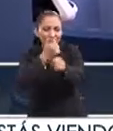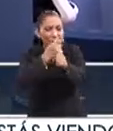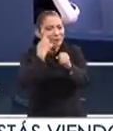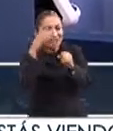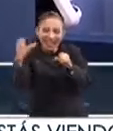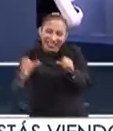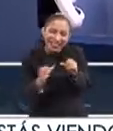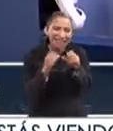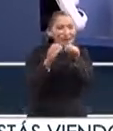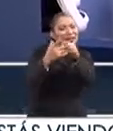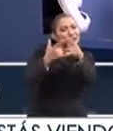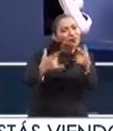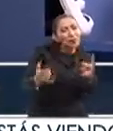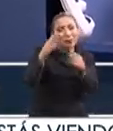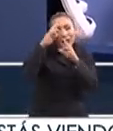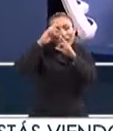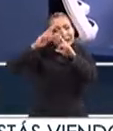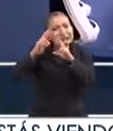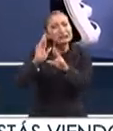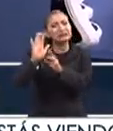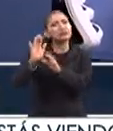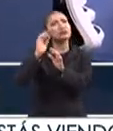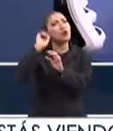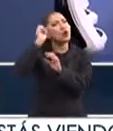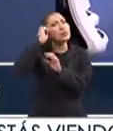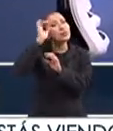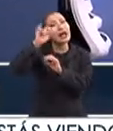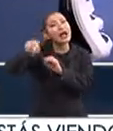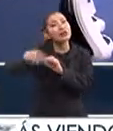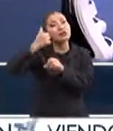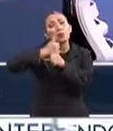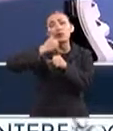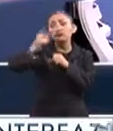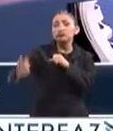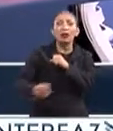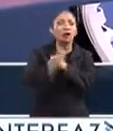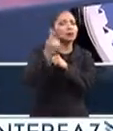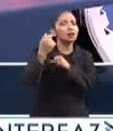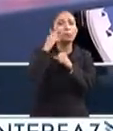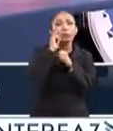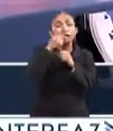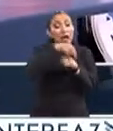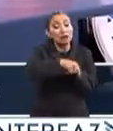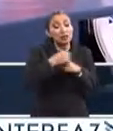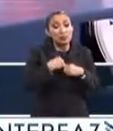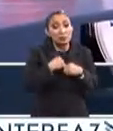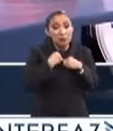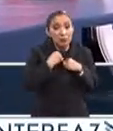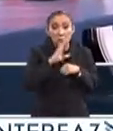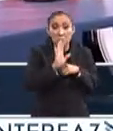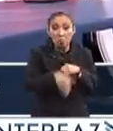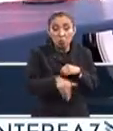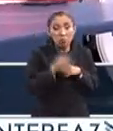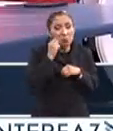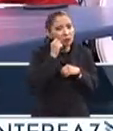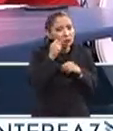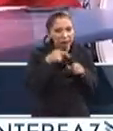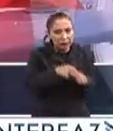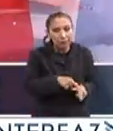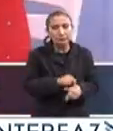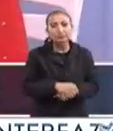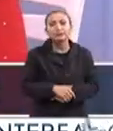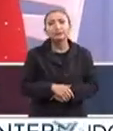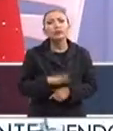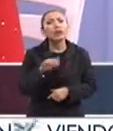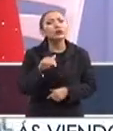abuelitos para honrarlos y para no olvidar que ellos van a estar ahí aunque ya no estén en vida. Claro.